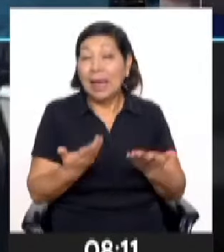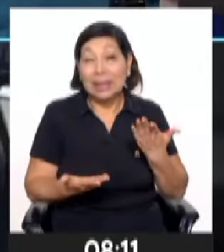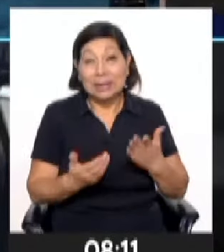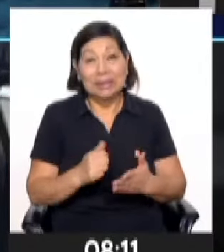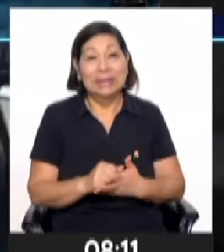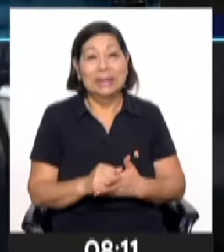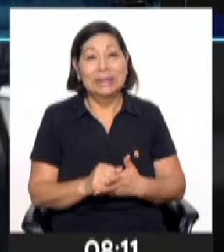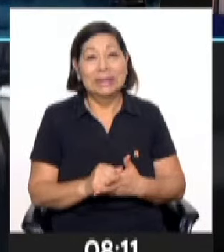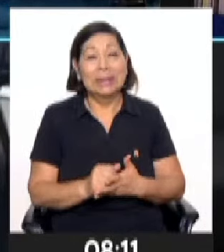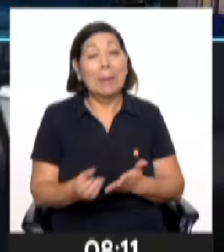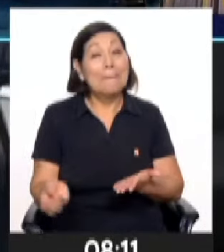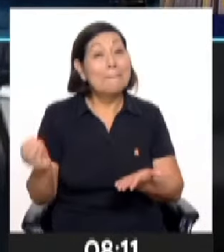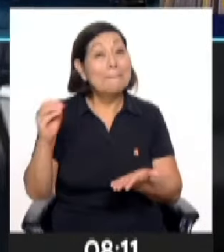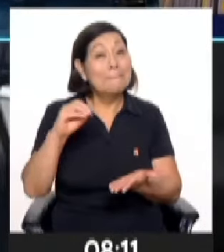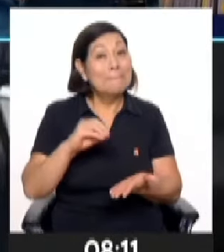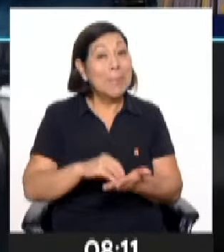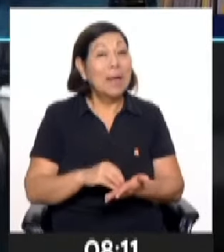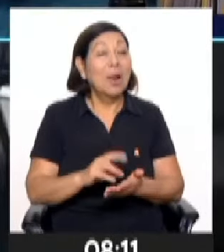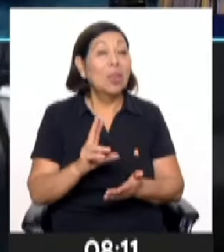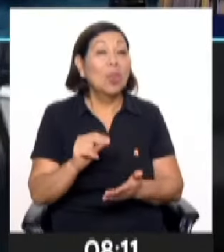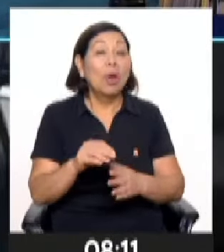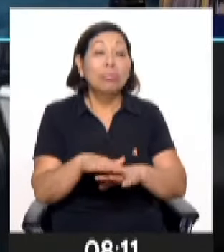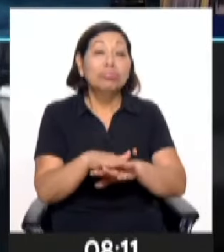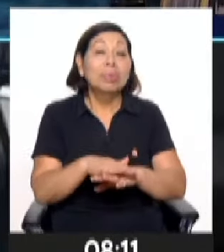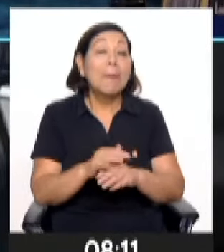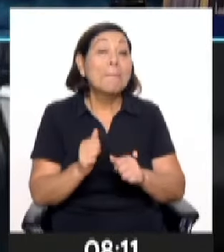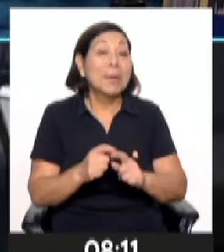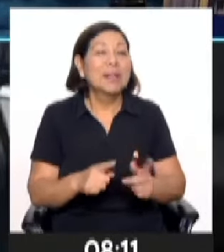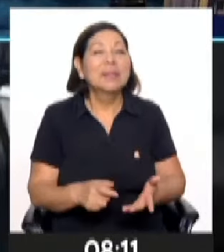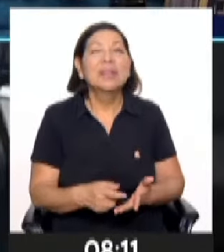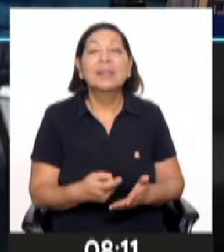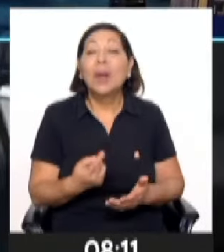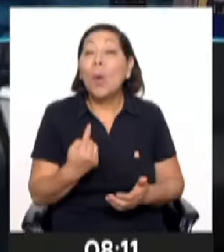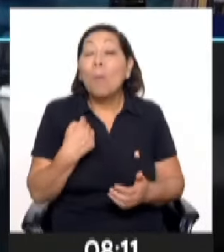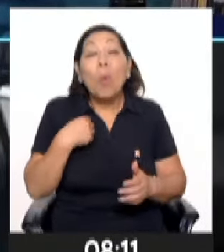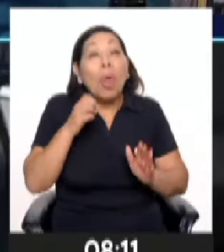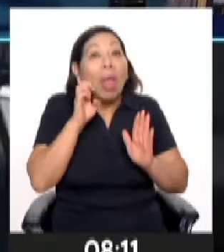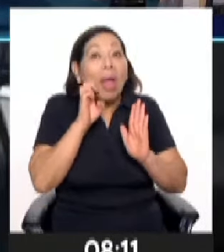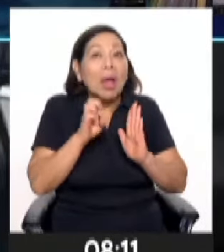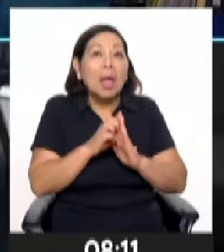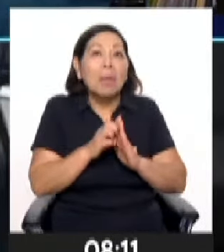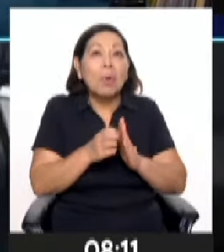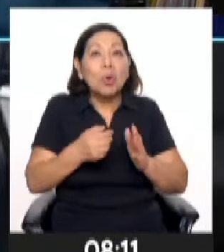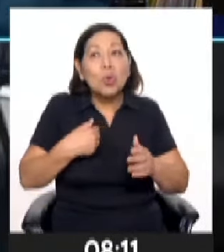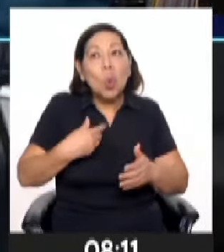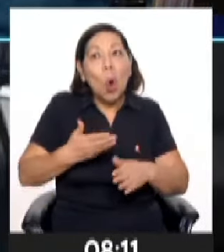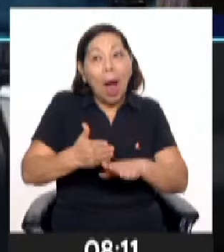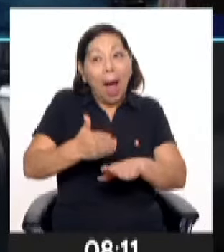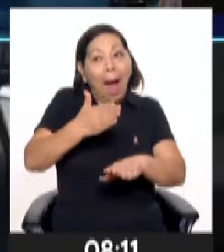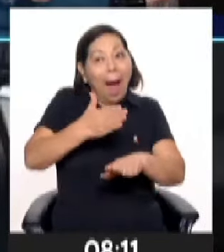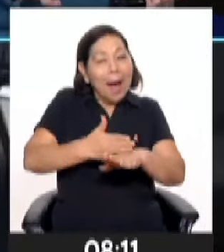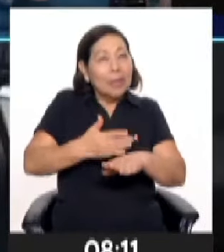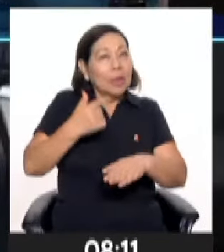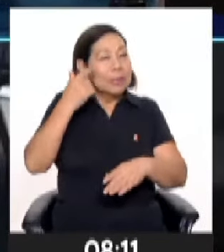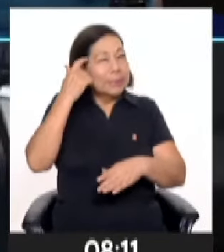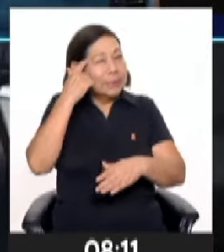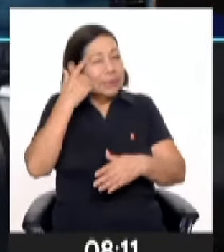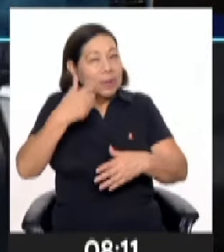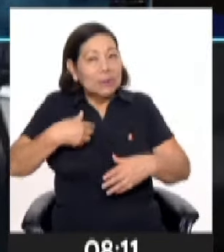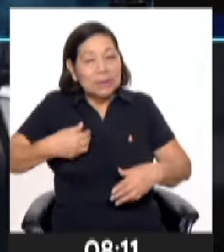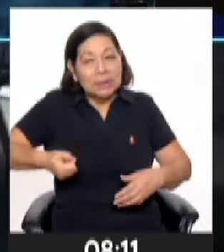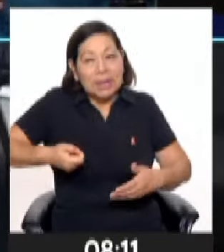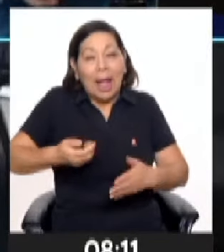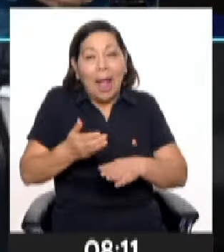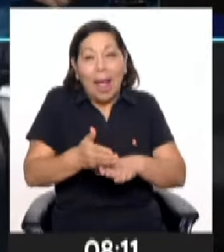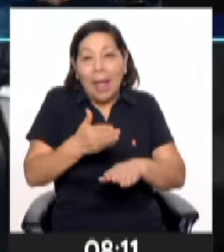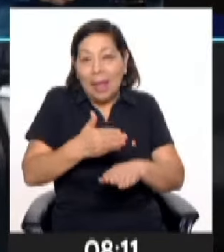veces incurrimos en gastos adicionales por no planificar bien. ¿A qué me refiero con esto? Si yo, por ejemplo, no preparo la maleta con tiempo, no preparo mi equipaje